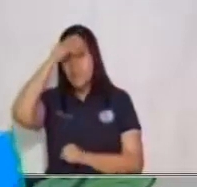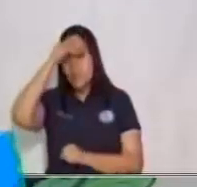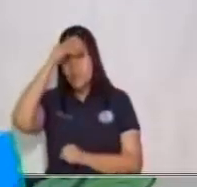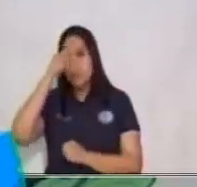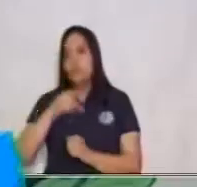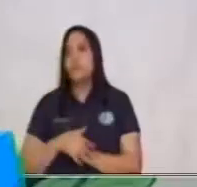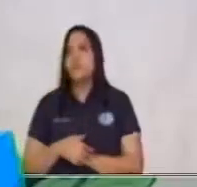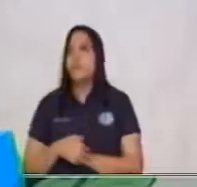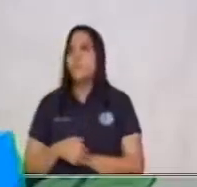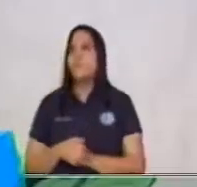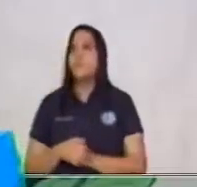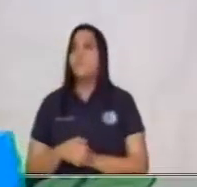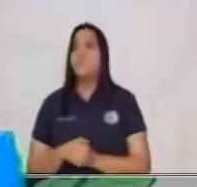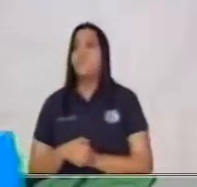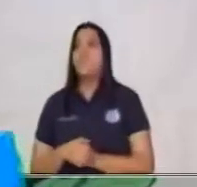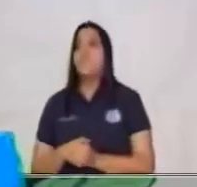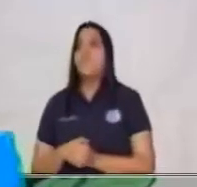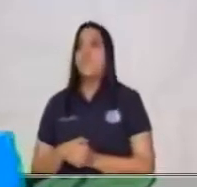Y ahora,